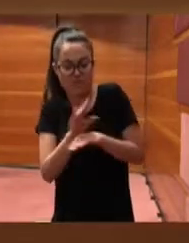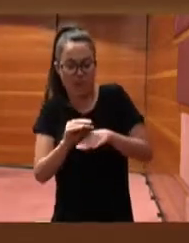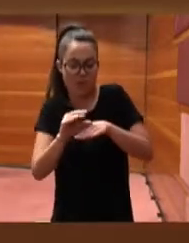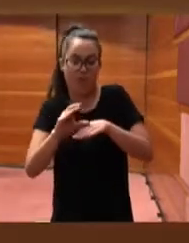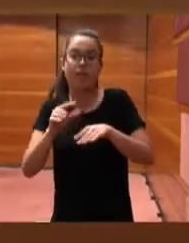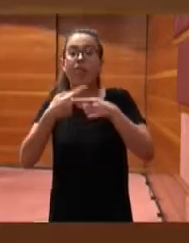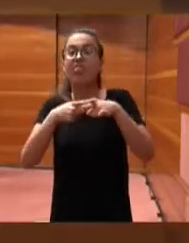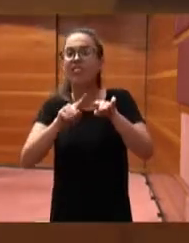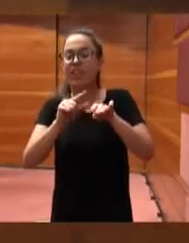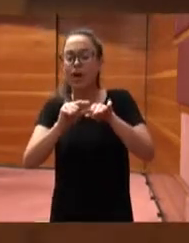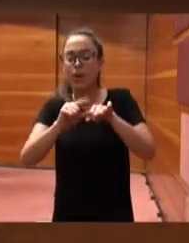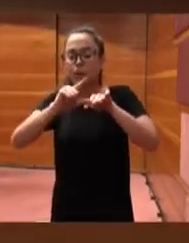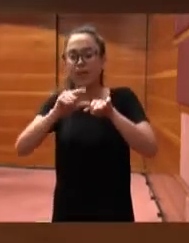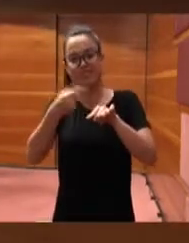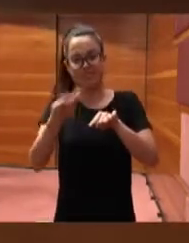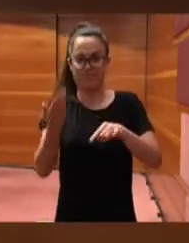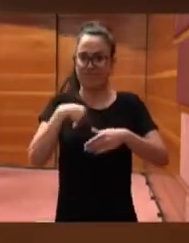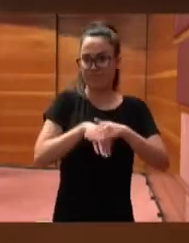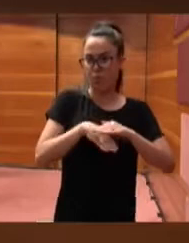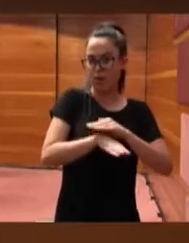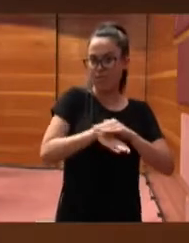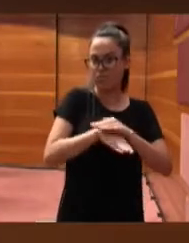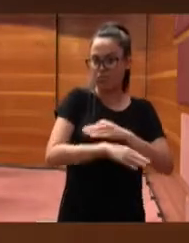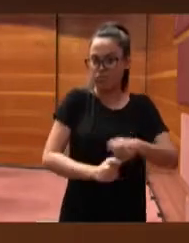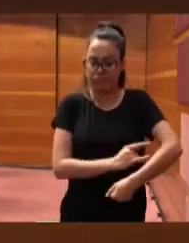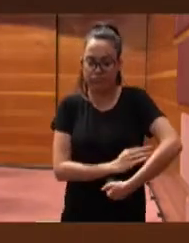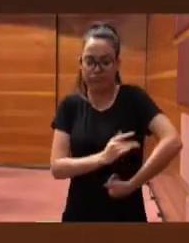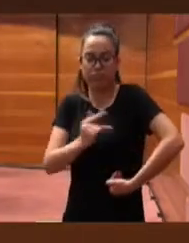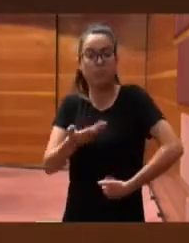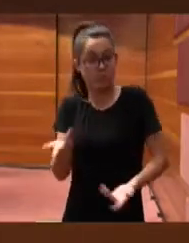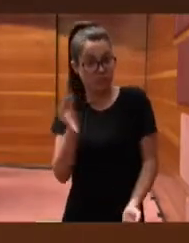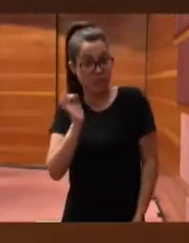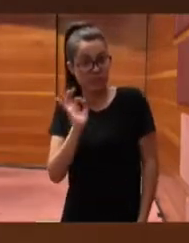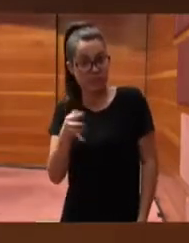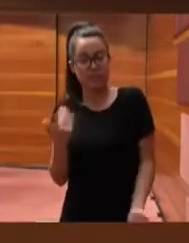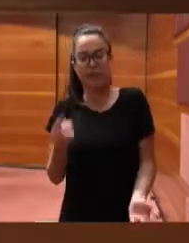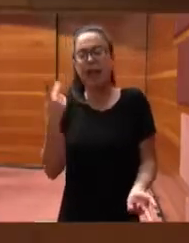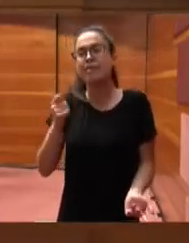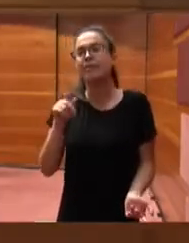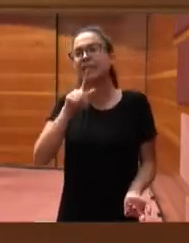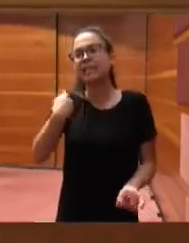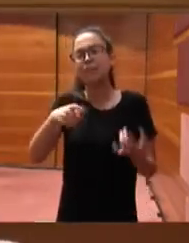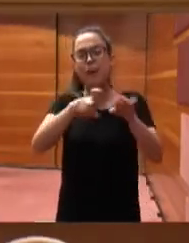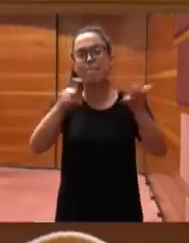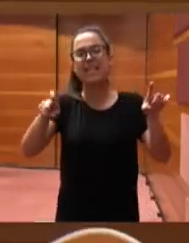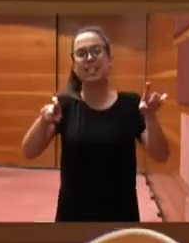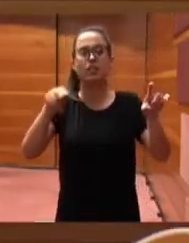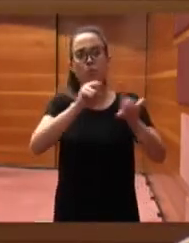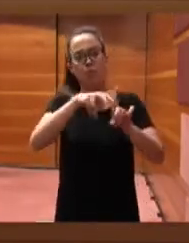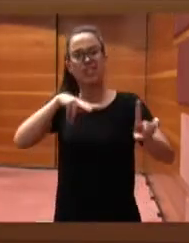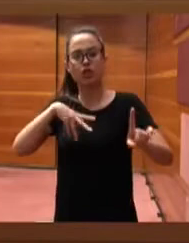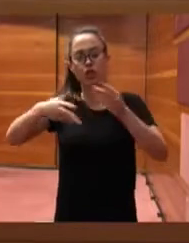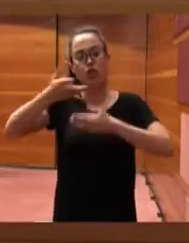Javier, nos diría que también las empresas deberían tener una visión colectiva, de bien común, etcétera, pero en